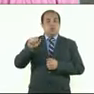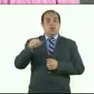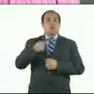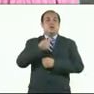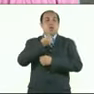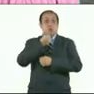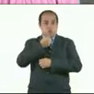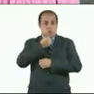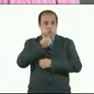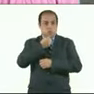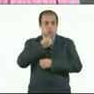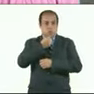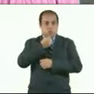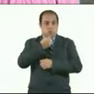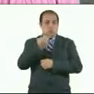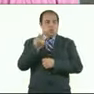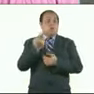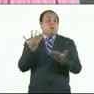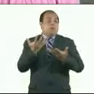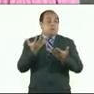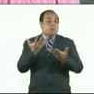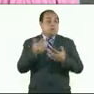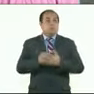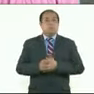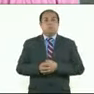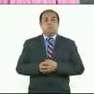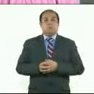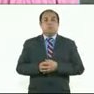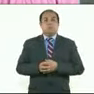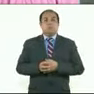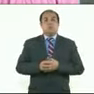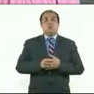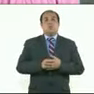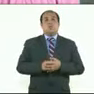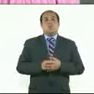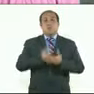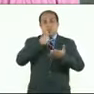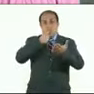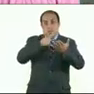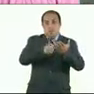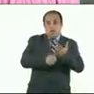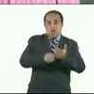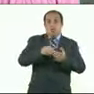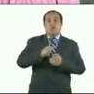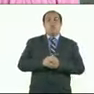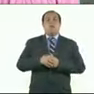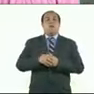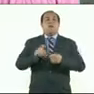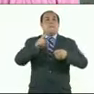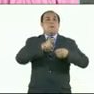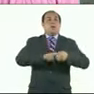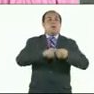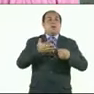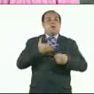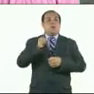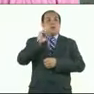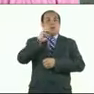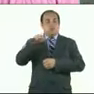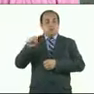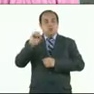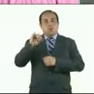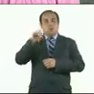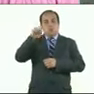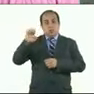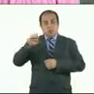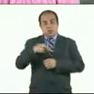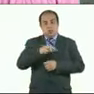pues va a ser a través de una carta de afiliación que se saca a través del IMSS o el ISSSTE para nosotros saber que